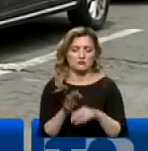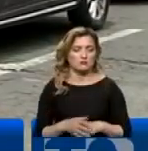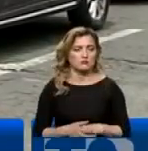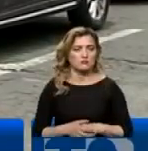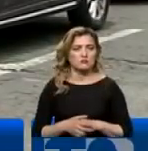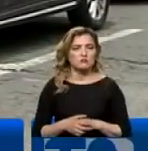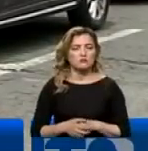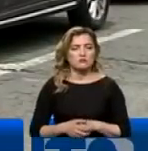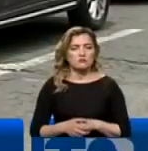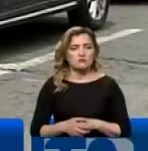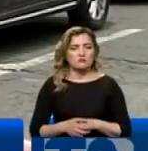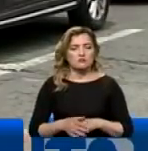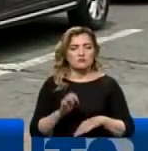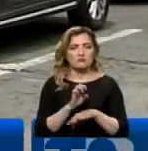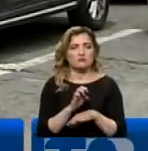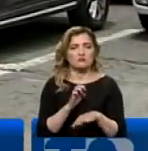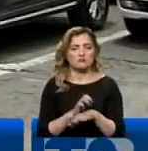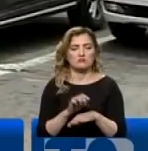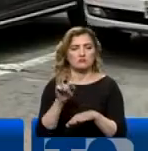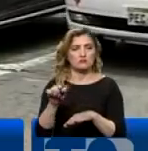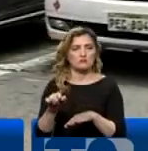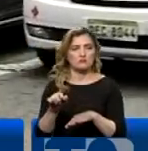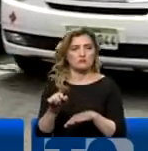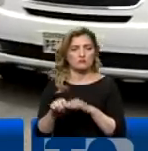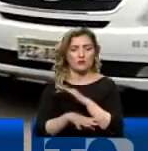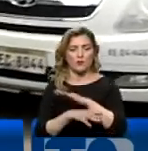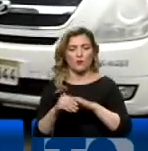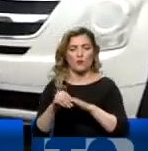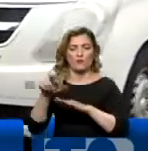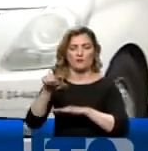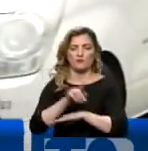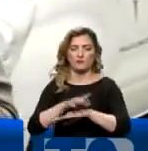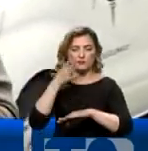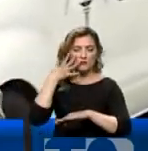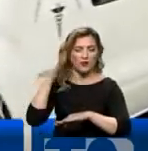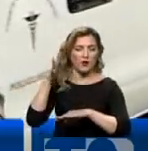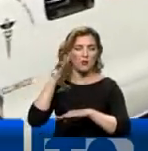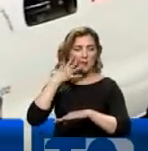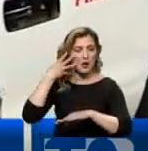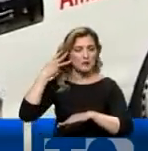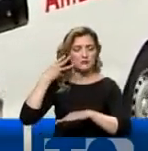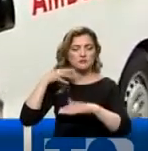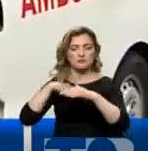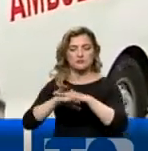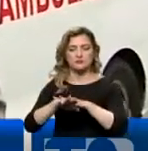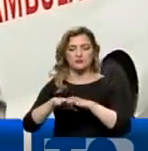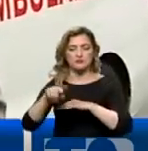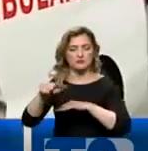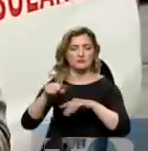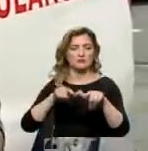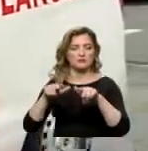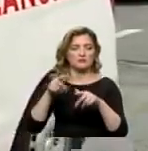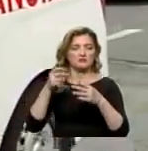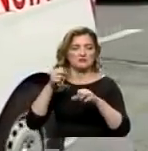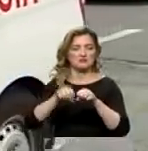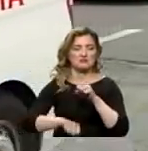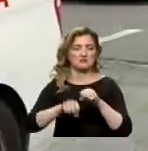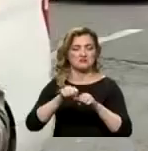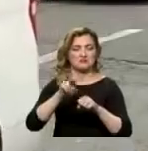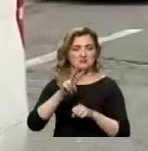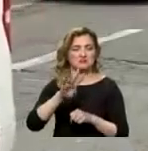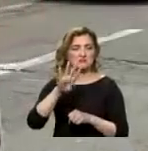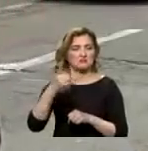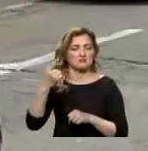Expuso que para el Estado ecuatoriano esta adjudicación del bloque petrolero Zinghe significó un perjuicio de 28.4 millones de dólares hasta agosto